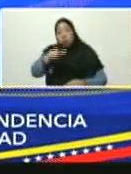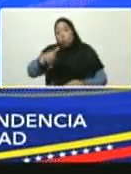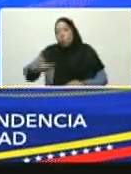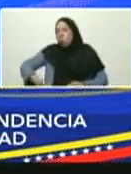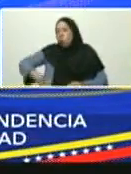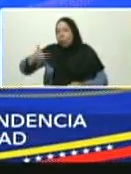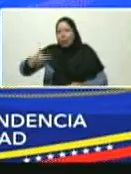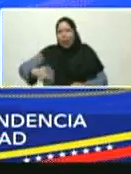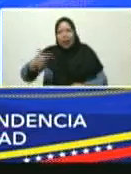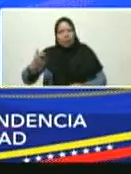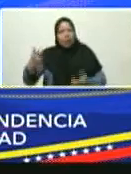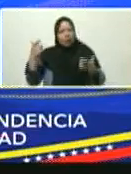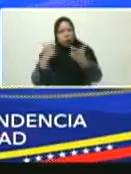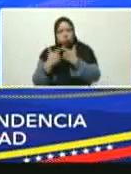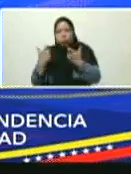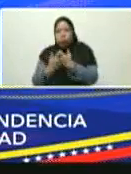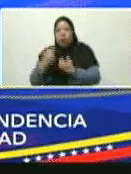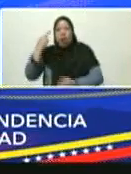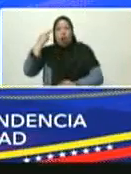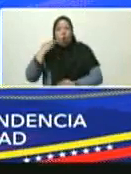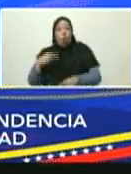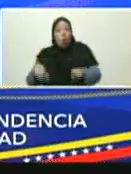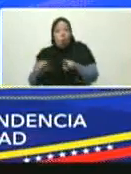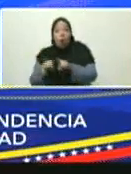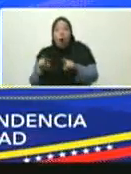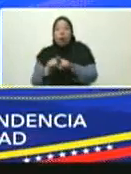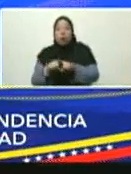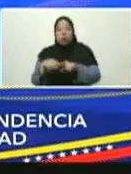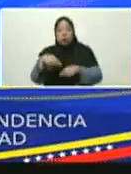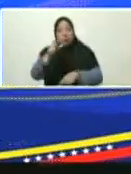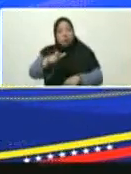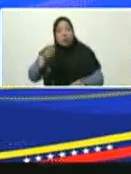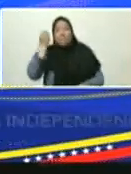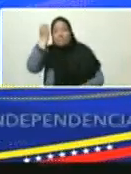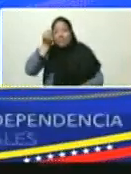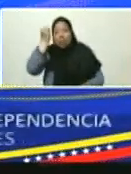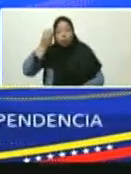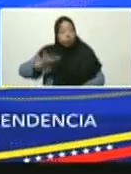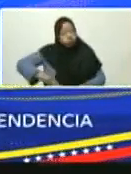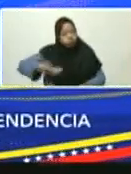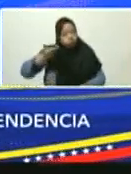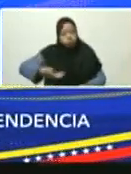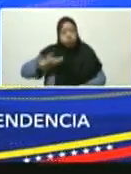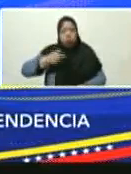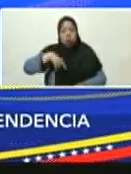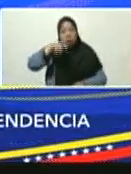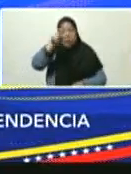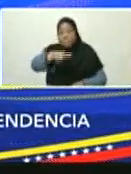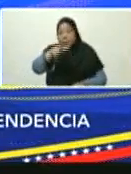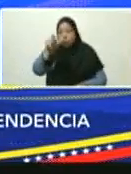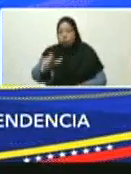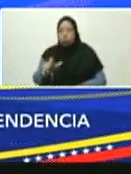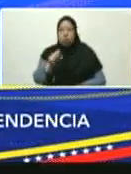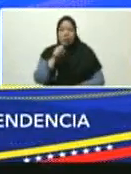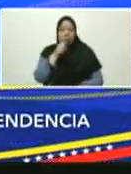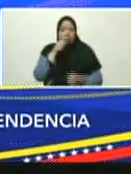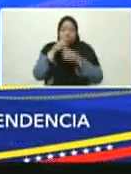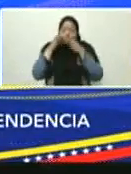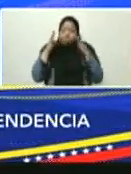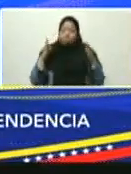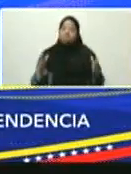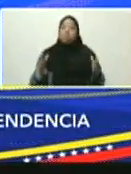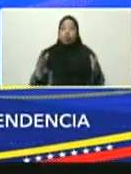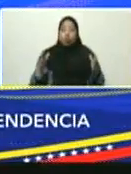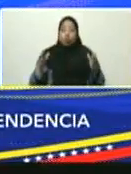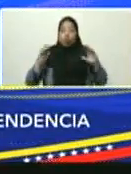fue una generación virtuosa llena de luces que logrado abrir